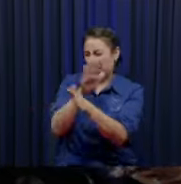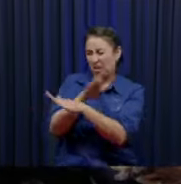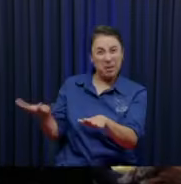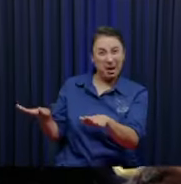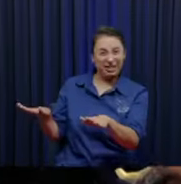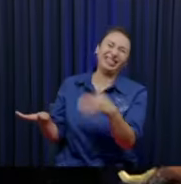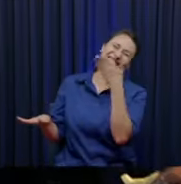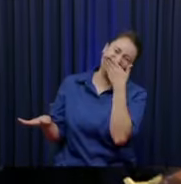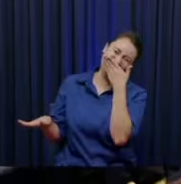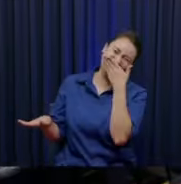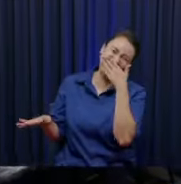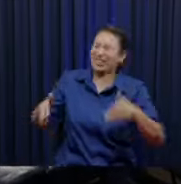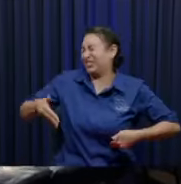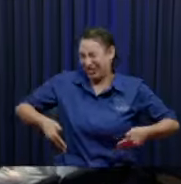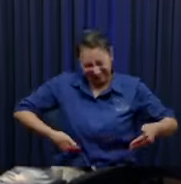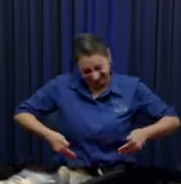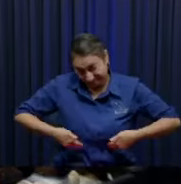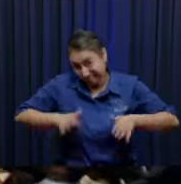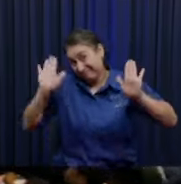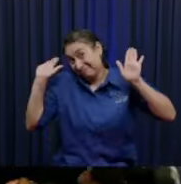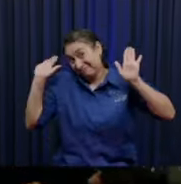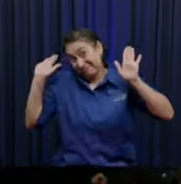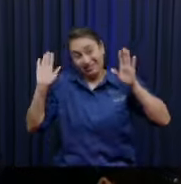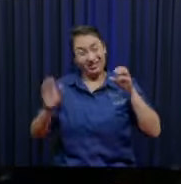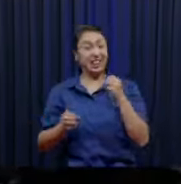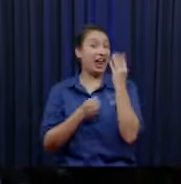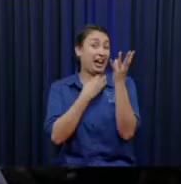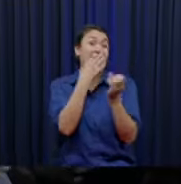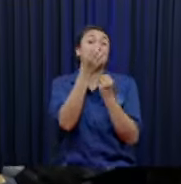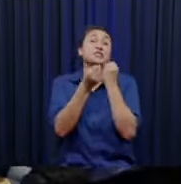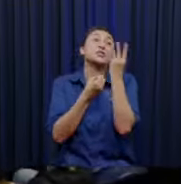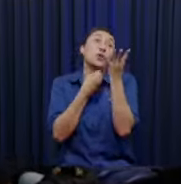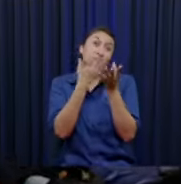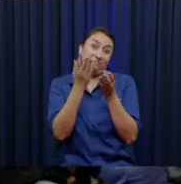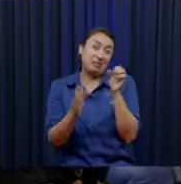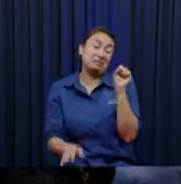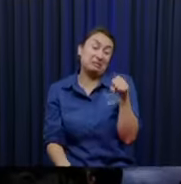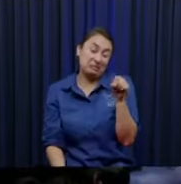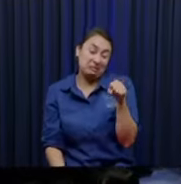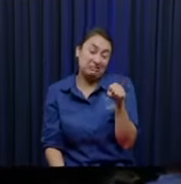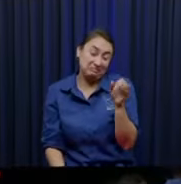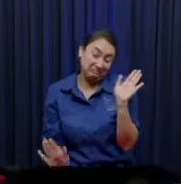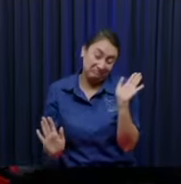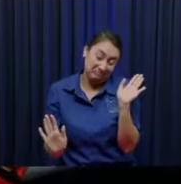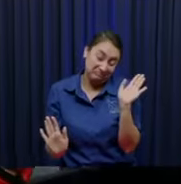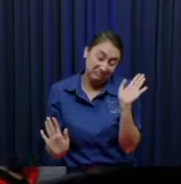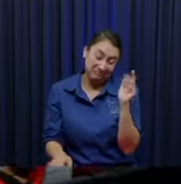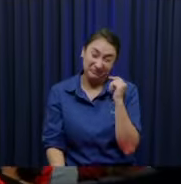Yo creí que solo yo andaba ahí en el cancionero de sal de uvas picot.